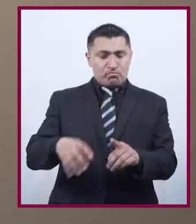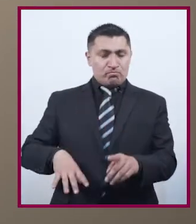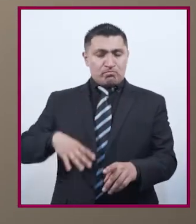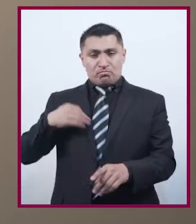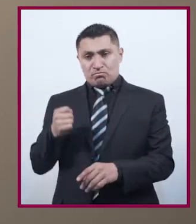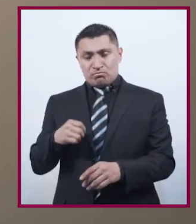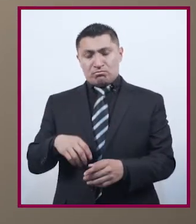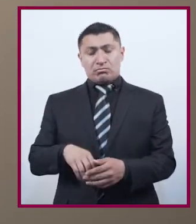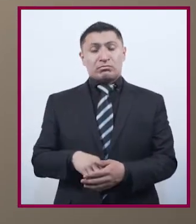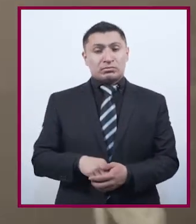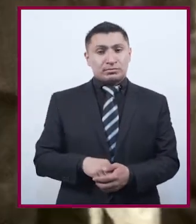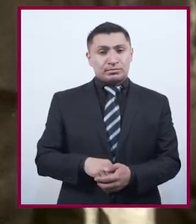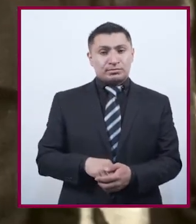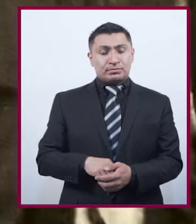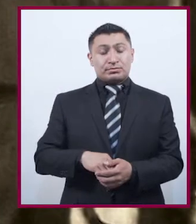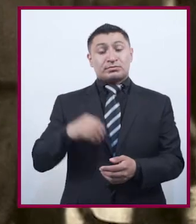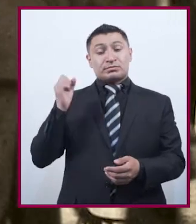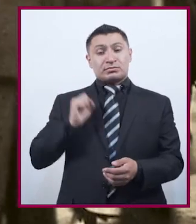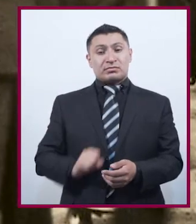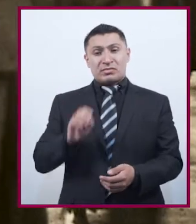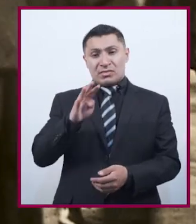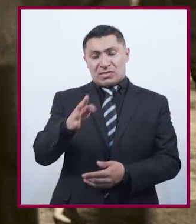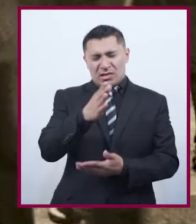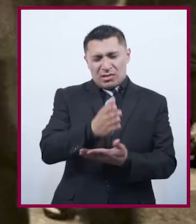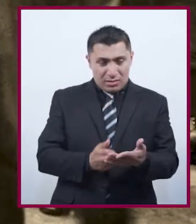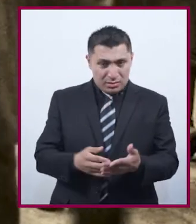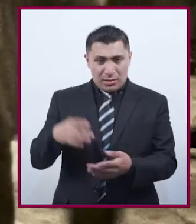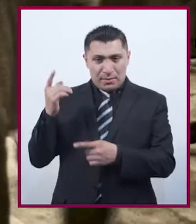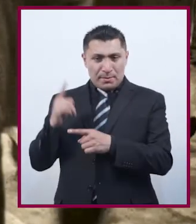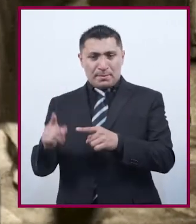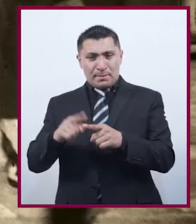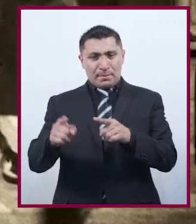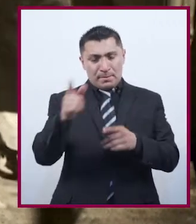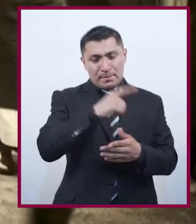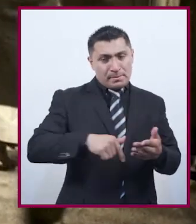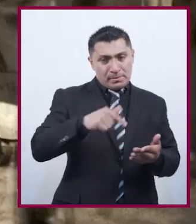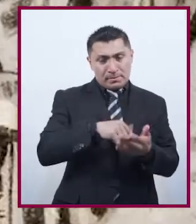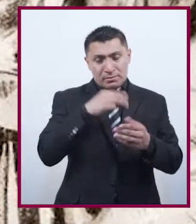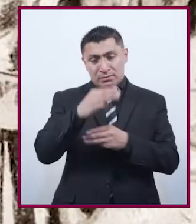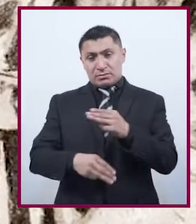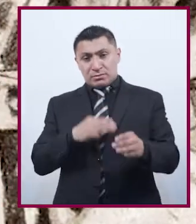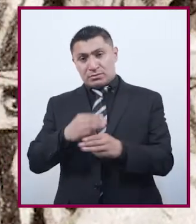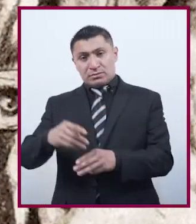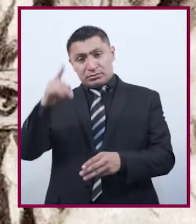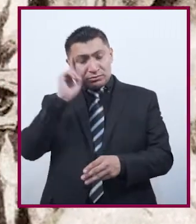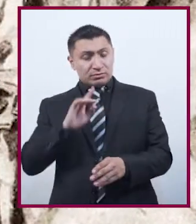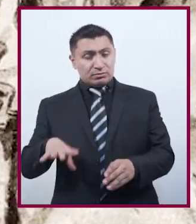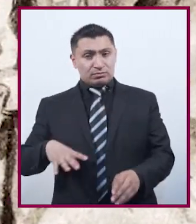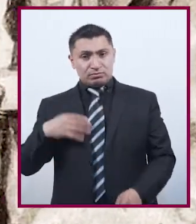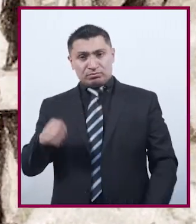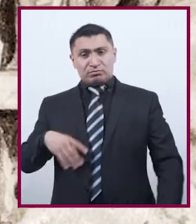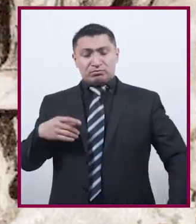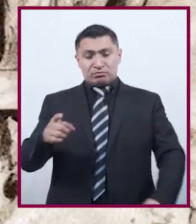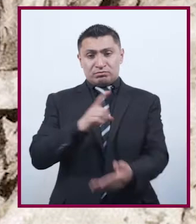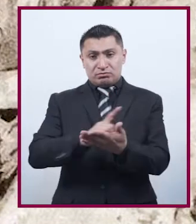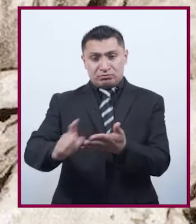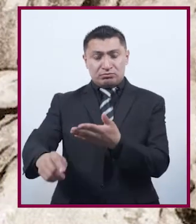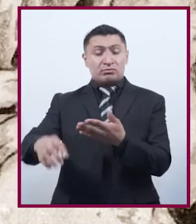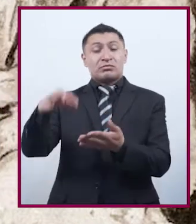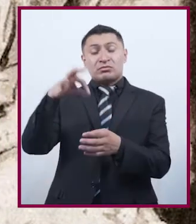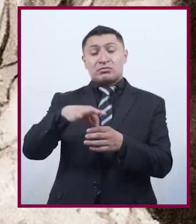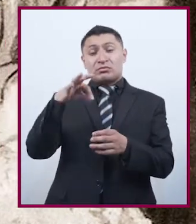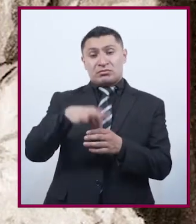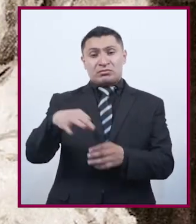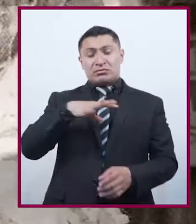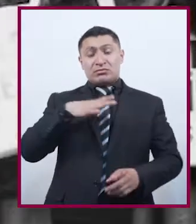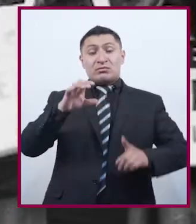de la lucha. Y es que desde mediados del siglo XIX, en varias partes del mundo, las mujeres habían luchado por su